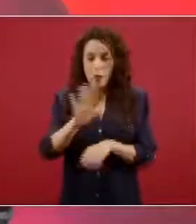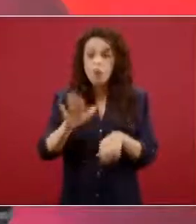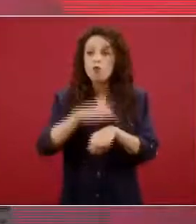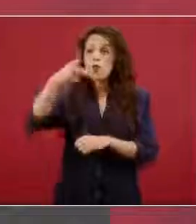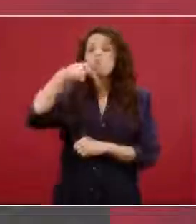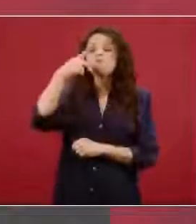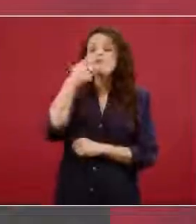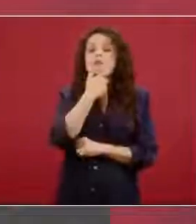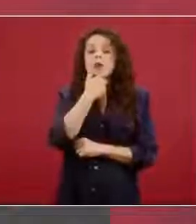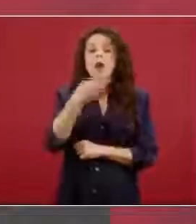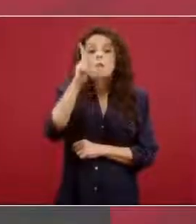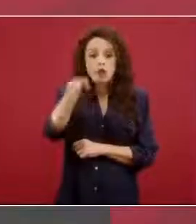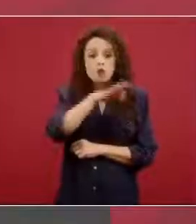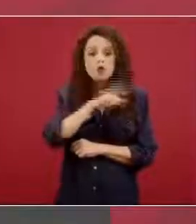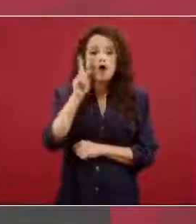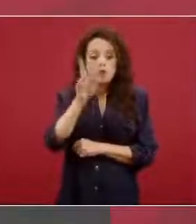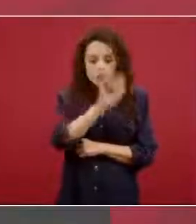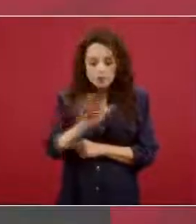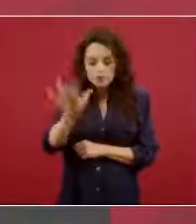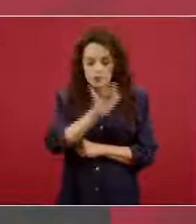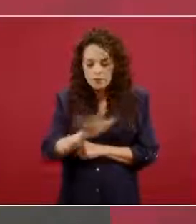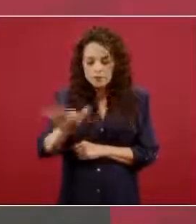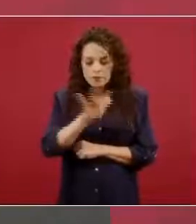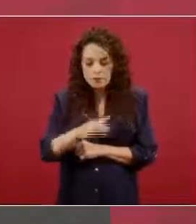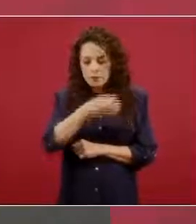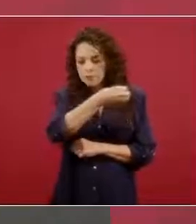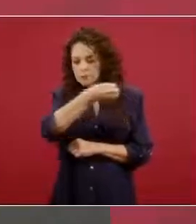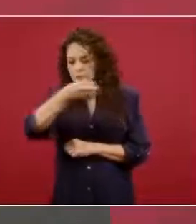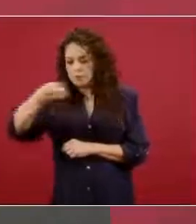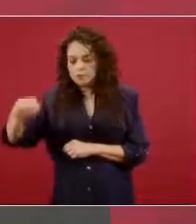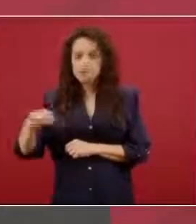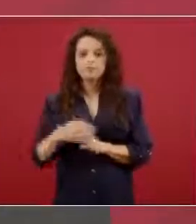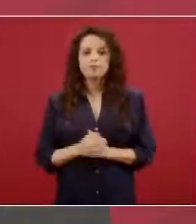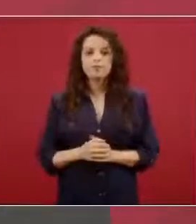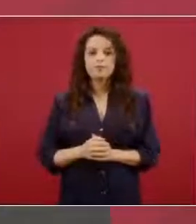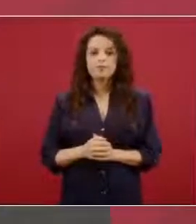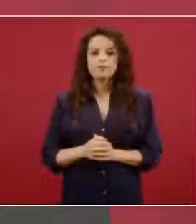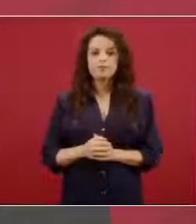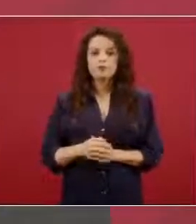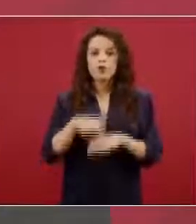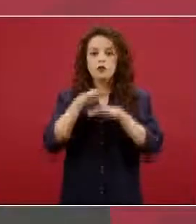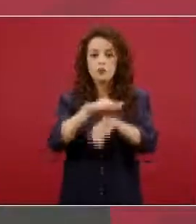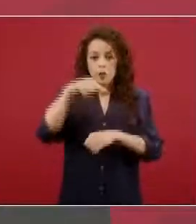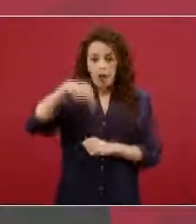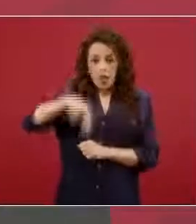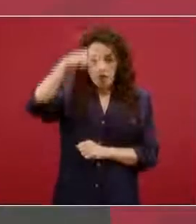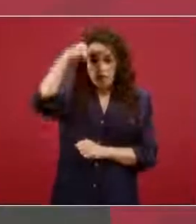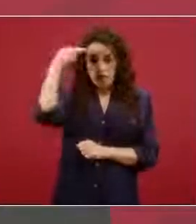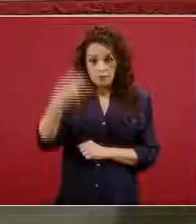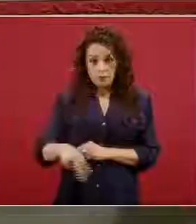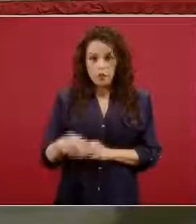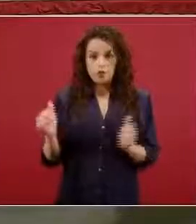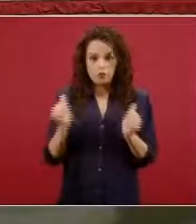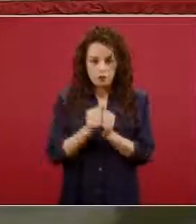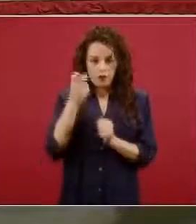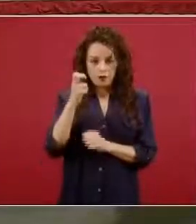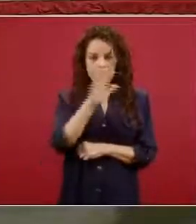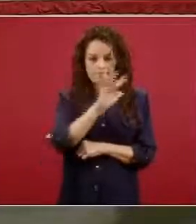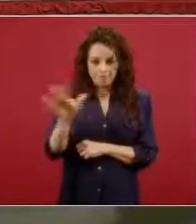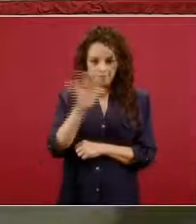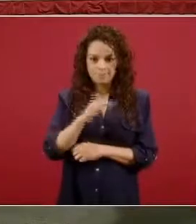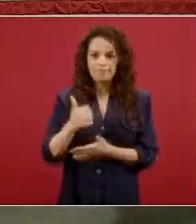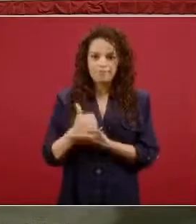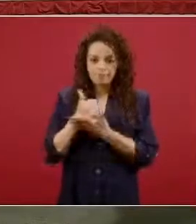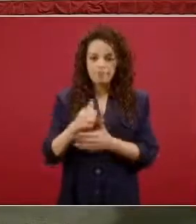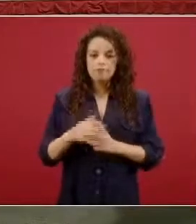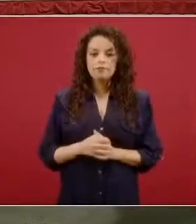pero ustedes pueden seguir lo que dice el doctor Michael Ryan respecto a la respuesta en México en los subtítulos. Y lo que verán,